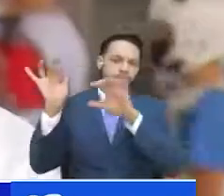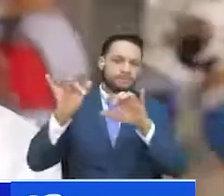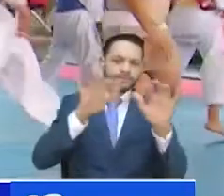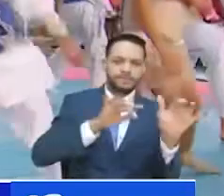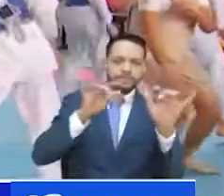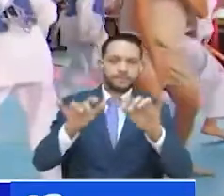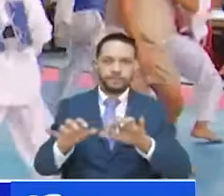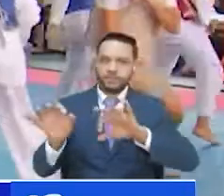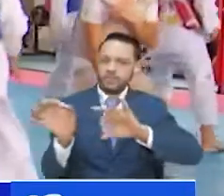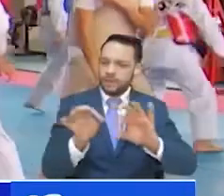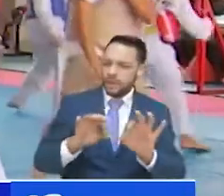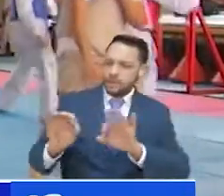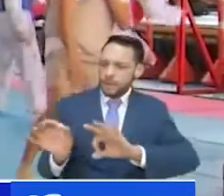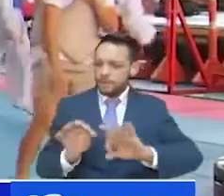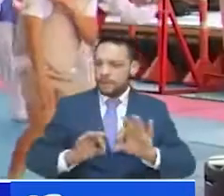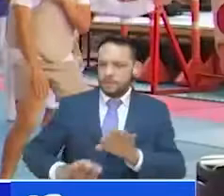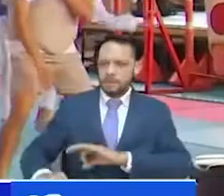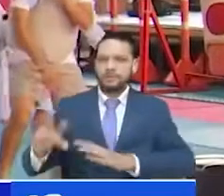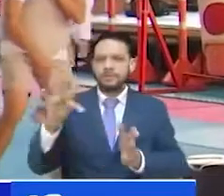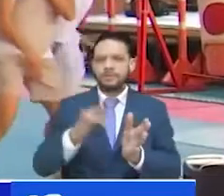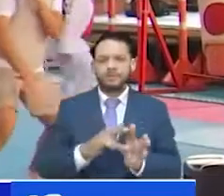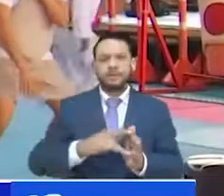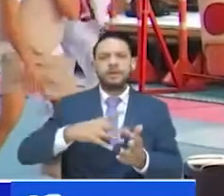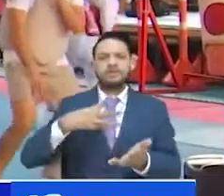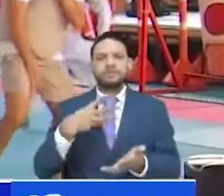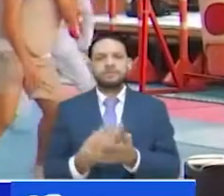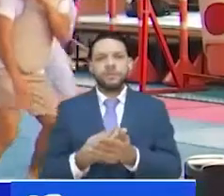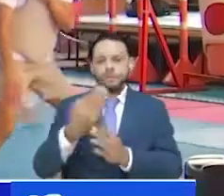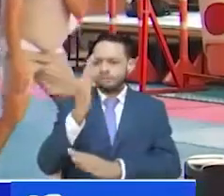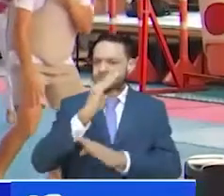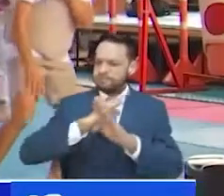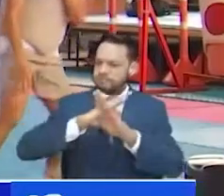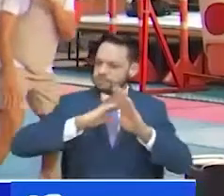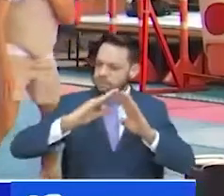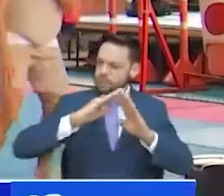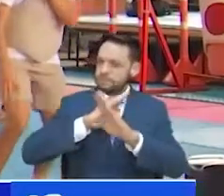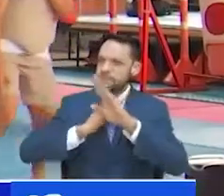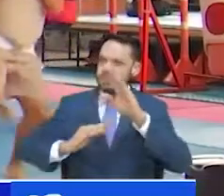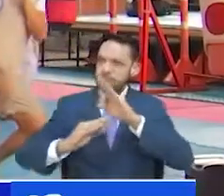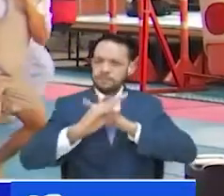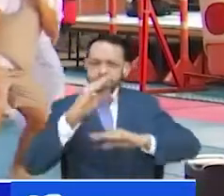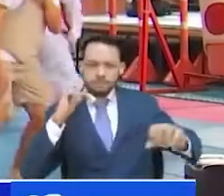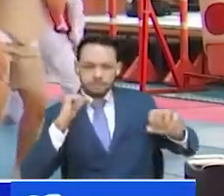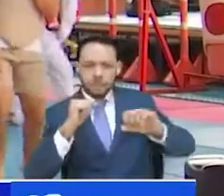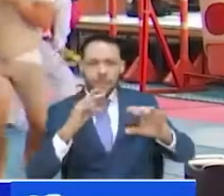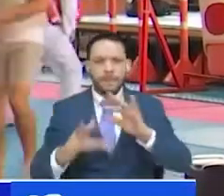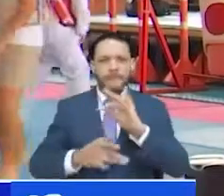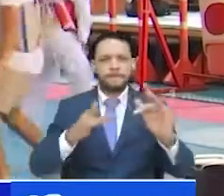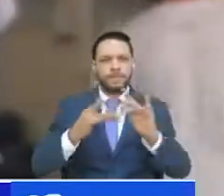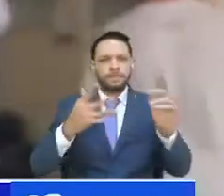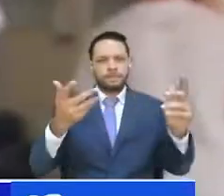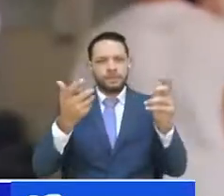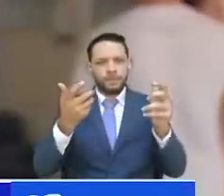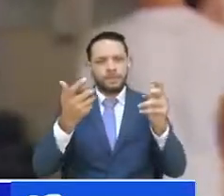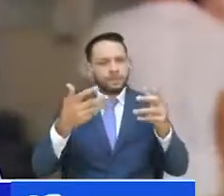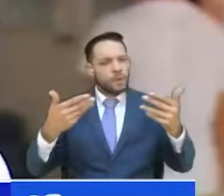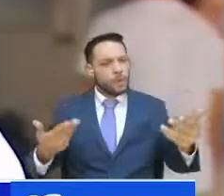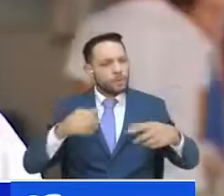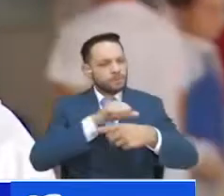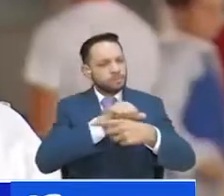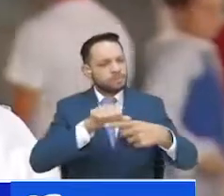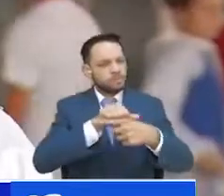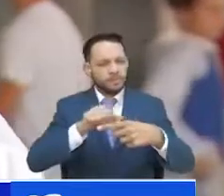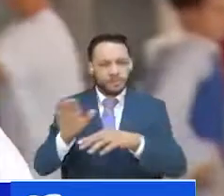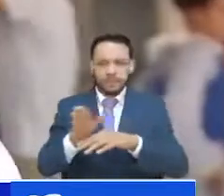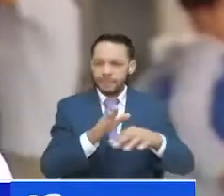precisamente para él. Este festival le servirá a la Liga de Taekwondo como fogueo para así evaluar el avance de sus procesos formativos. Lo más importante